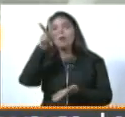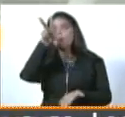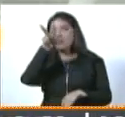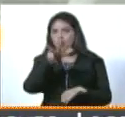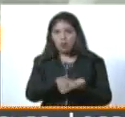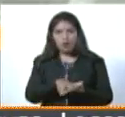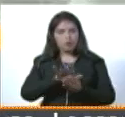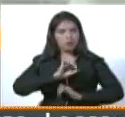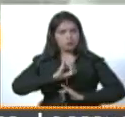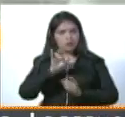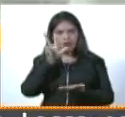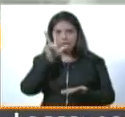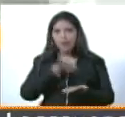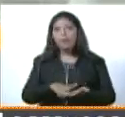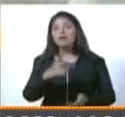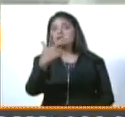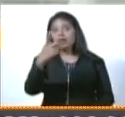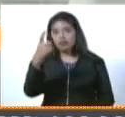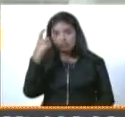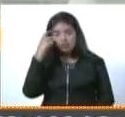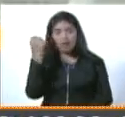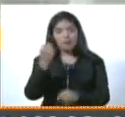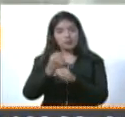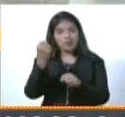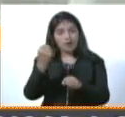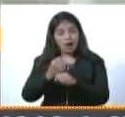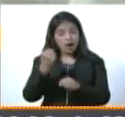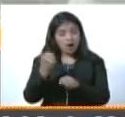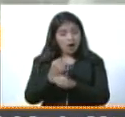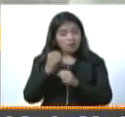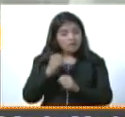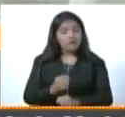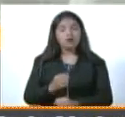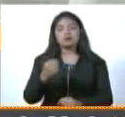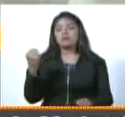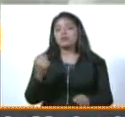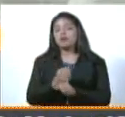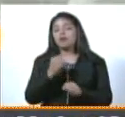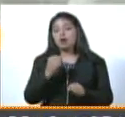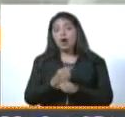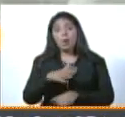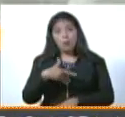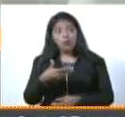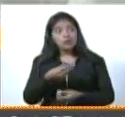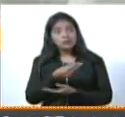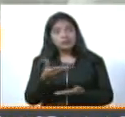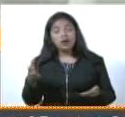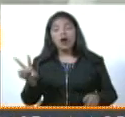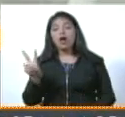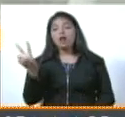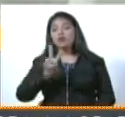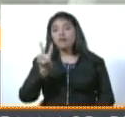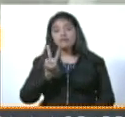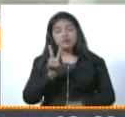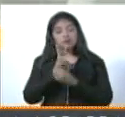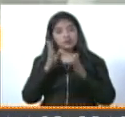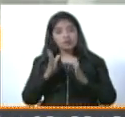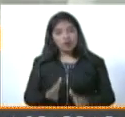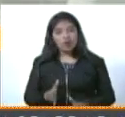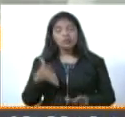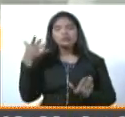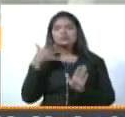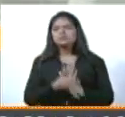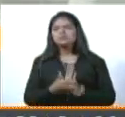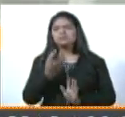y durante tres días hemos trabajado intensamente para poderle ofrecer a las venezolanas y los venezolanos lo que